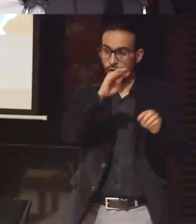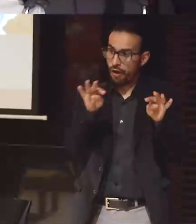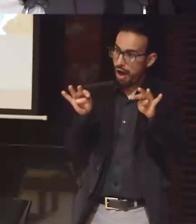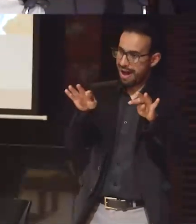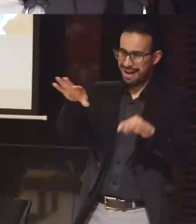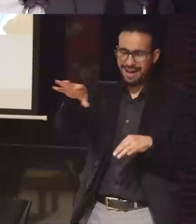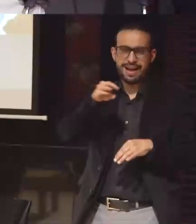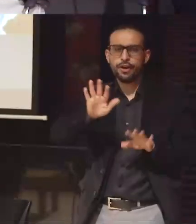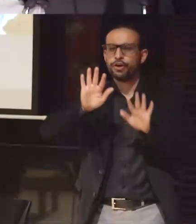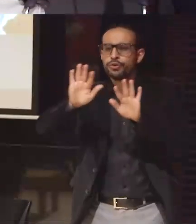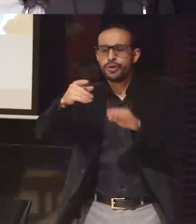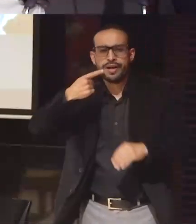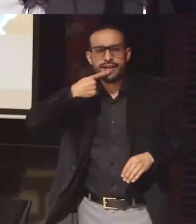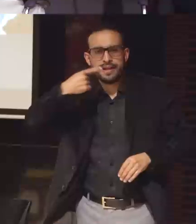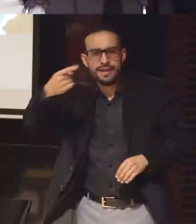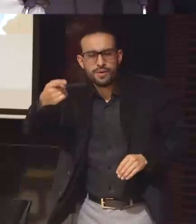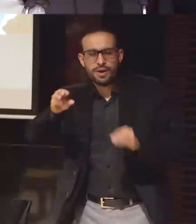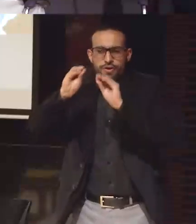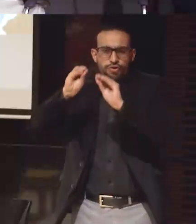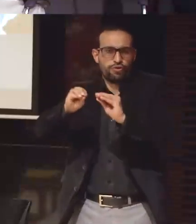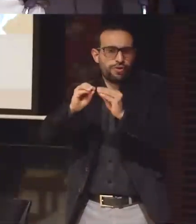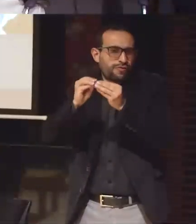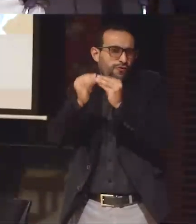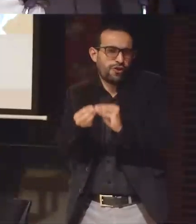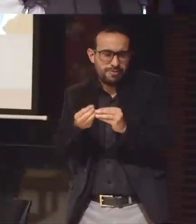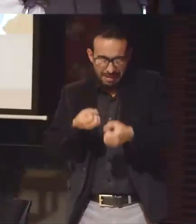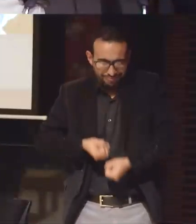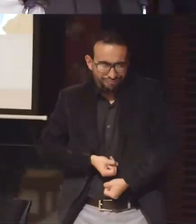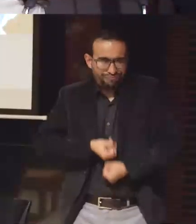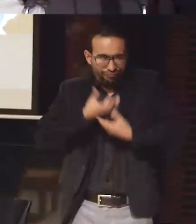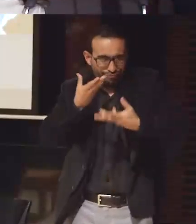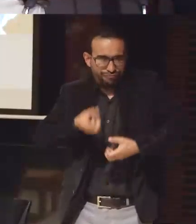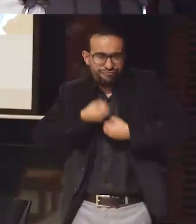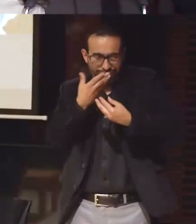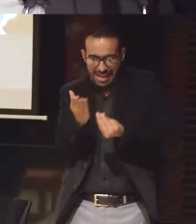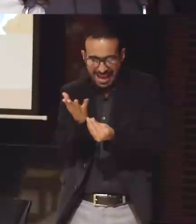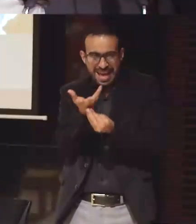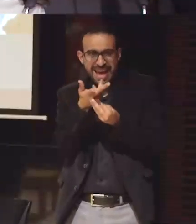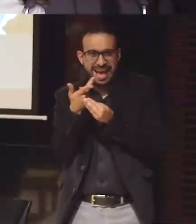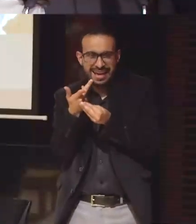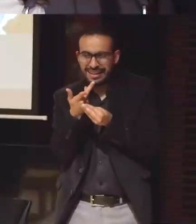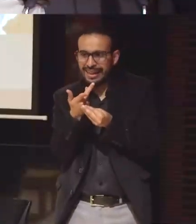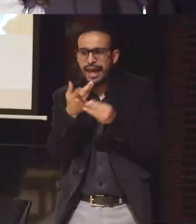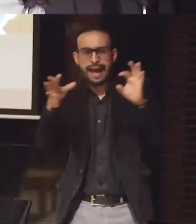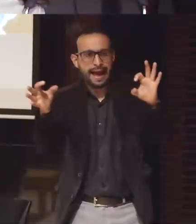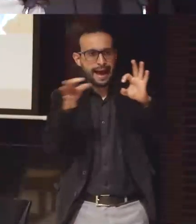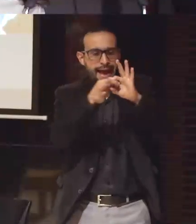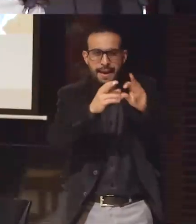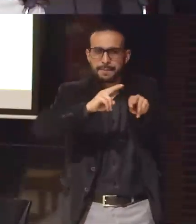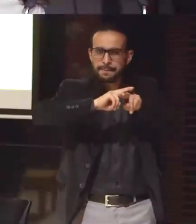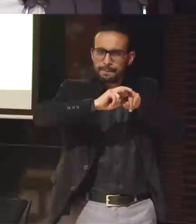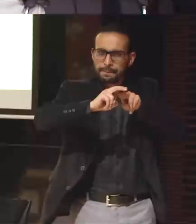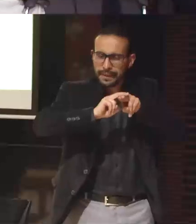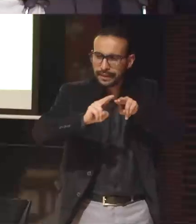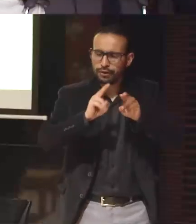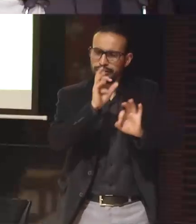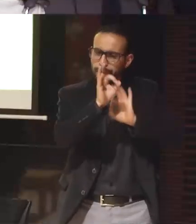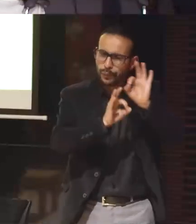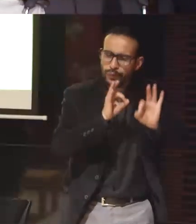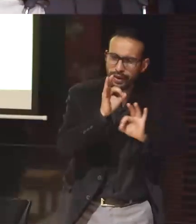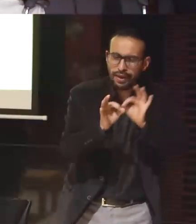su lenguaje y en sus maneras y en sus formas cómo poder empezar a hablar de estos comportamientos frente al metro, que son absolutamente